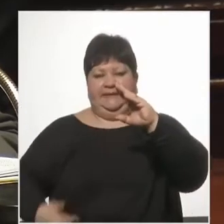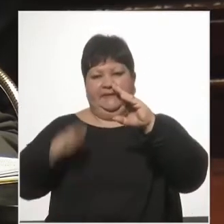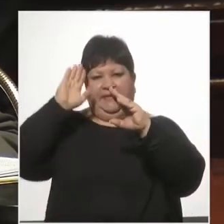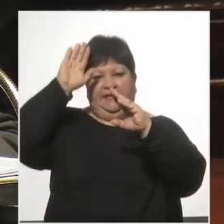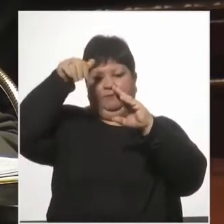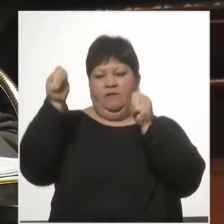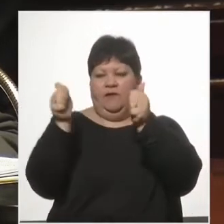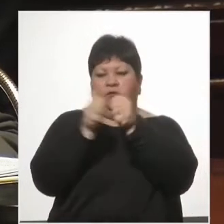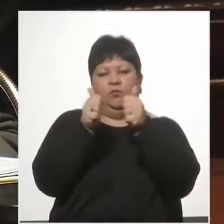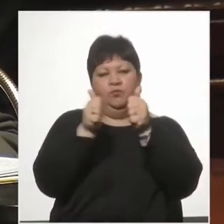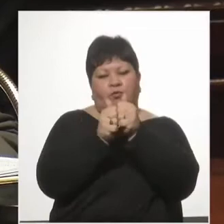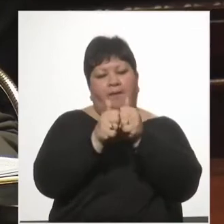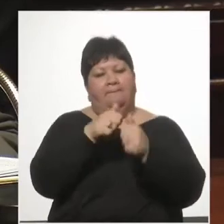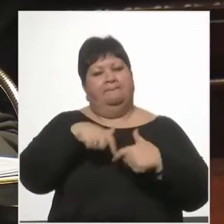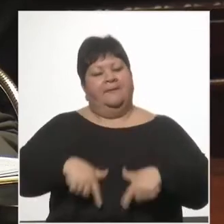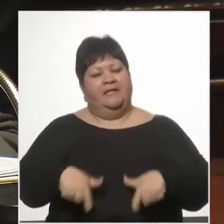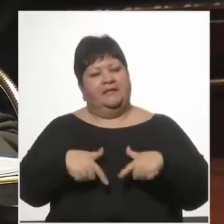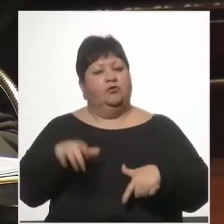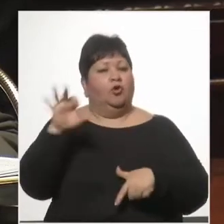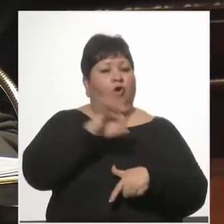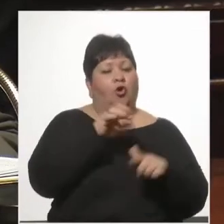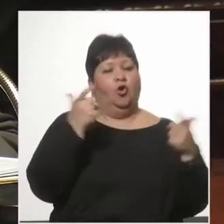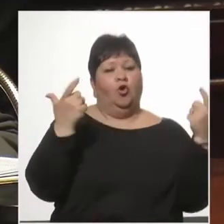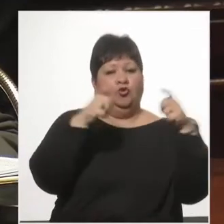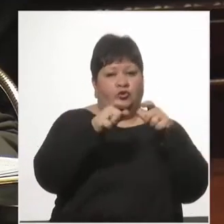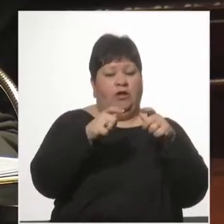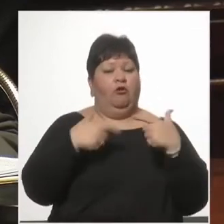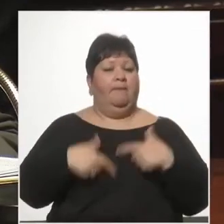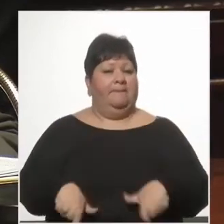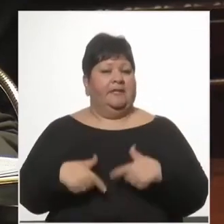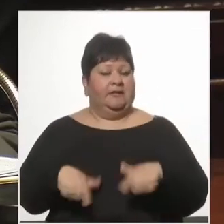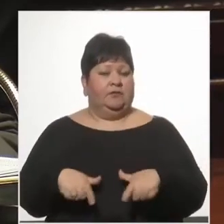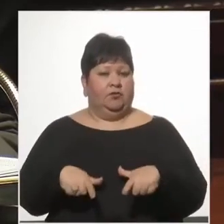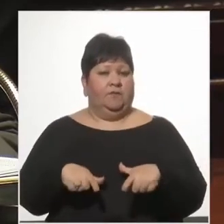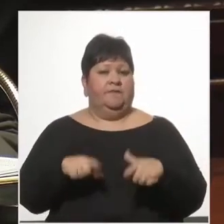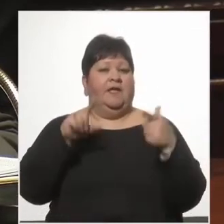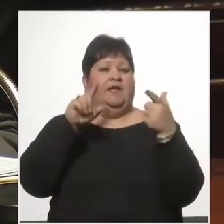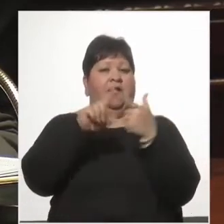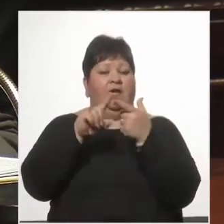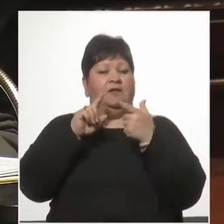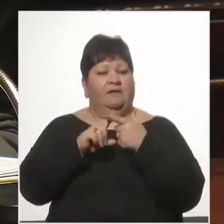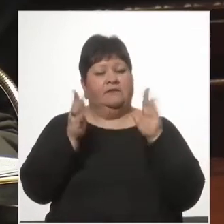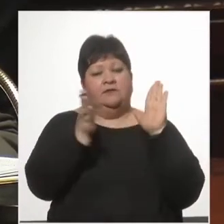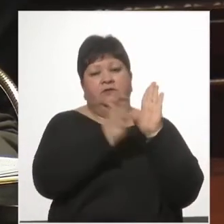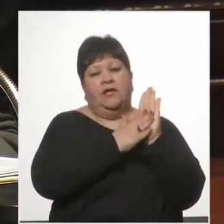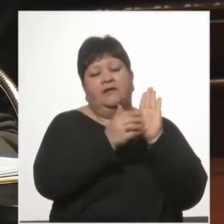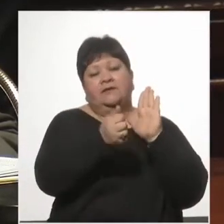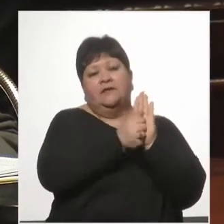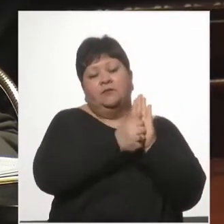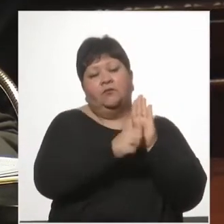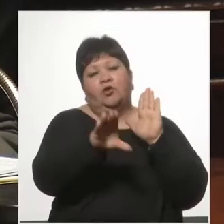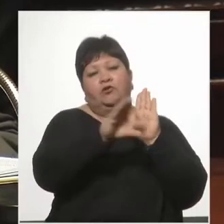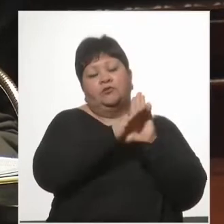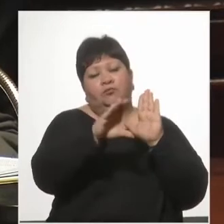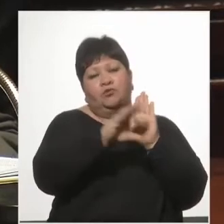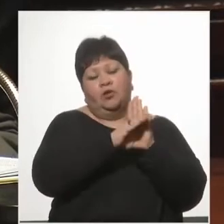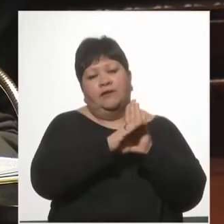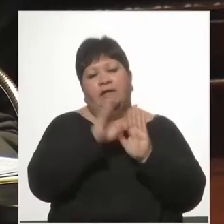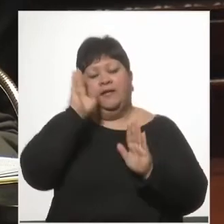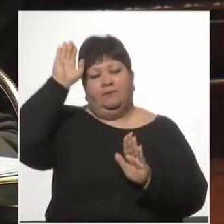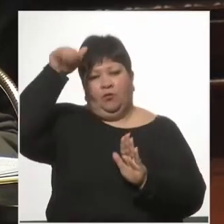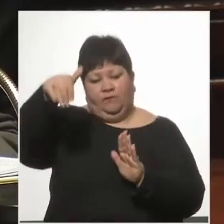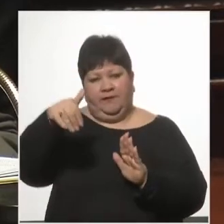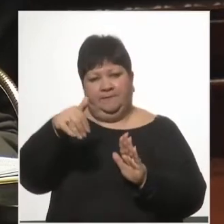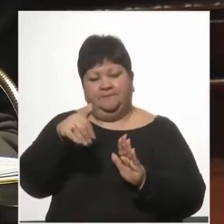Defensa Nacional o Consejo de Ministros de acuerdo con lo que establecido en el artículo 168 de la Constitución de la República,